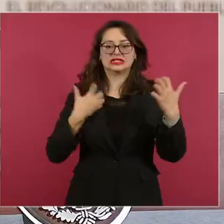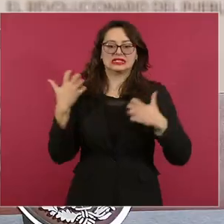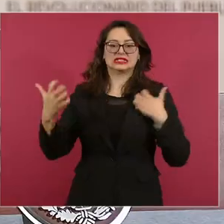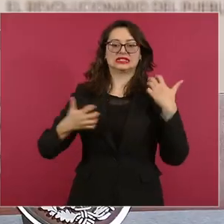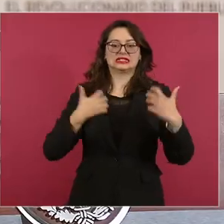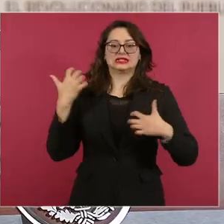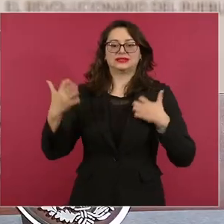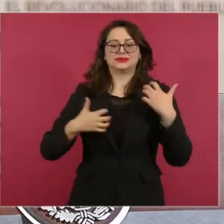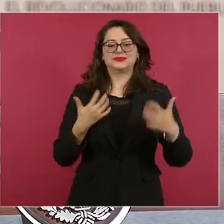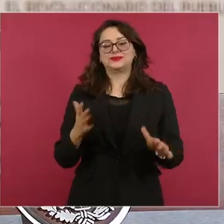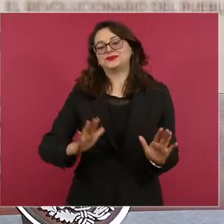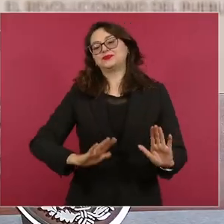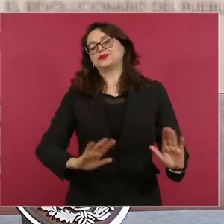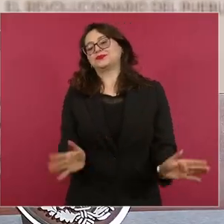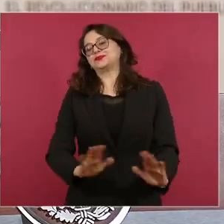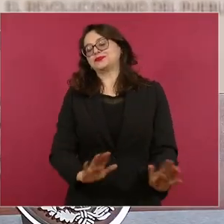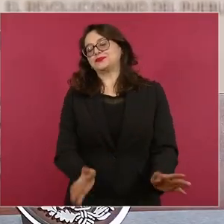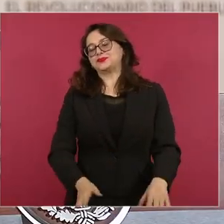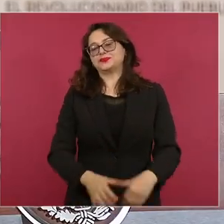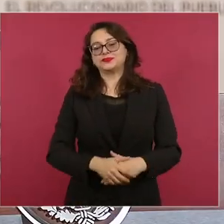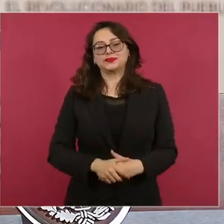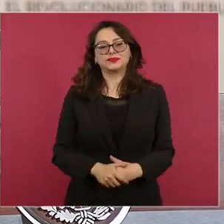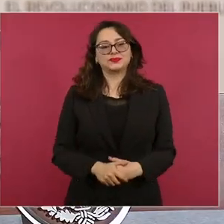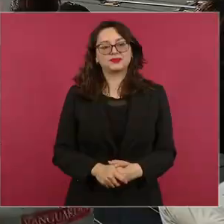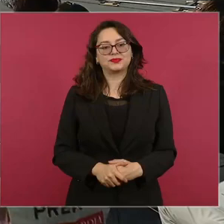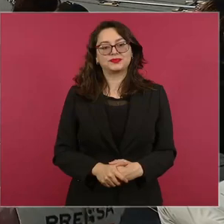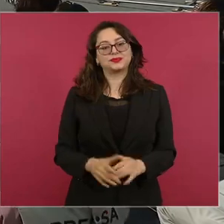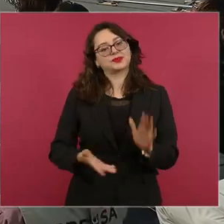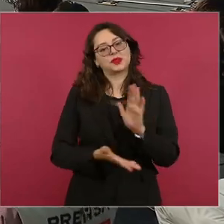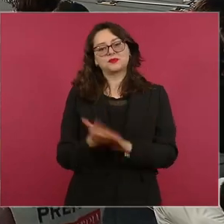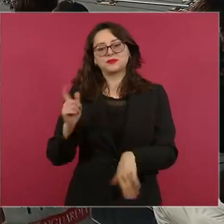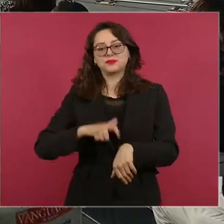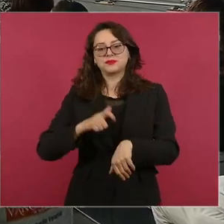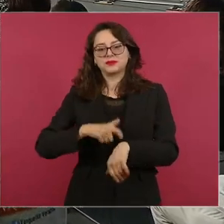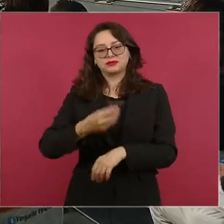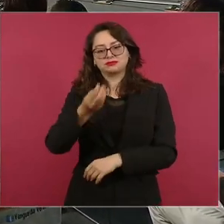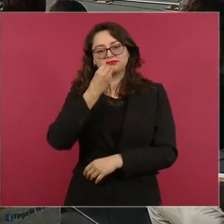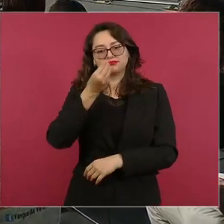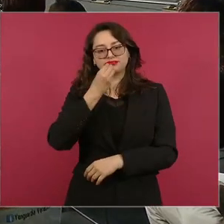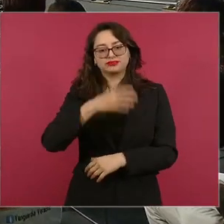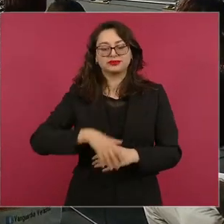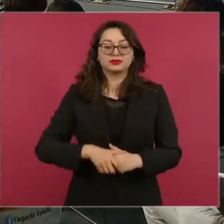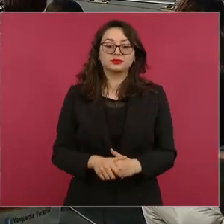Pero bueno, ya. Vámonos a cenar.